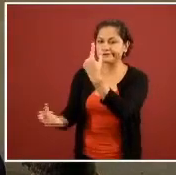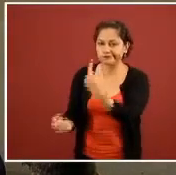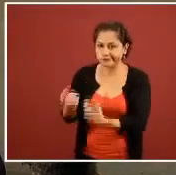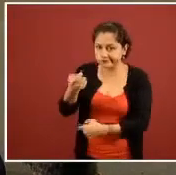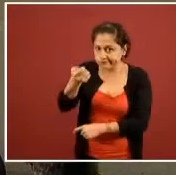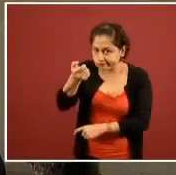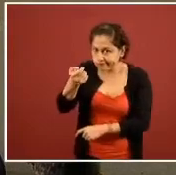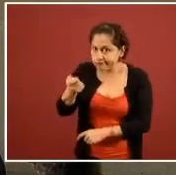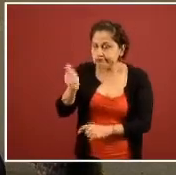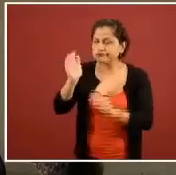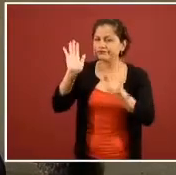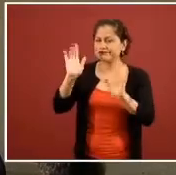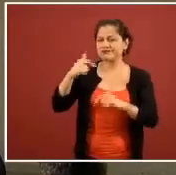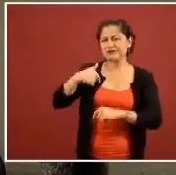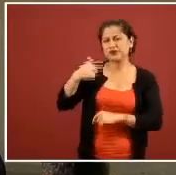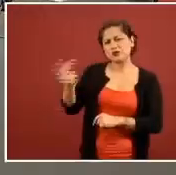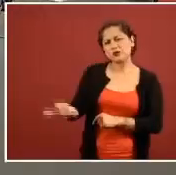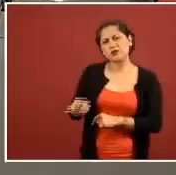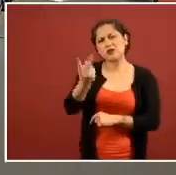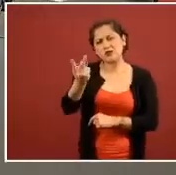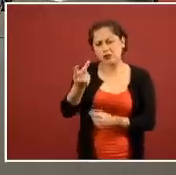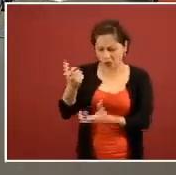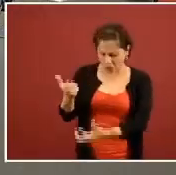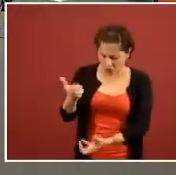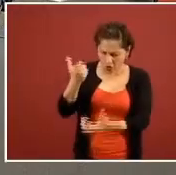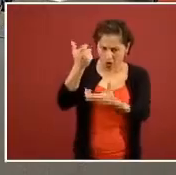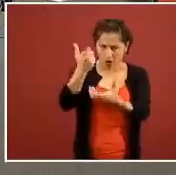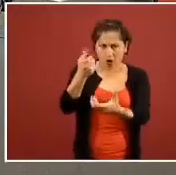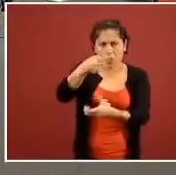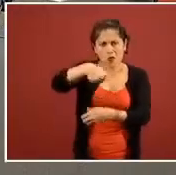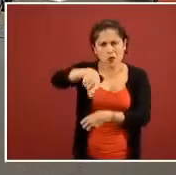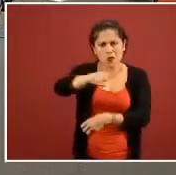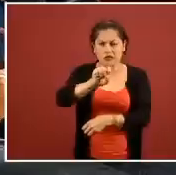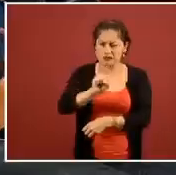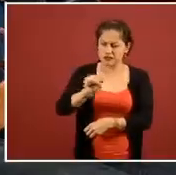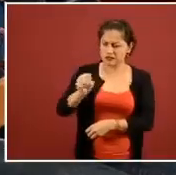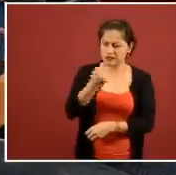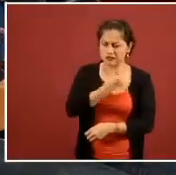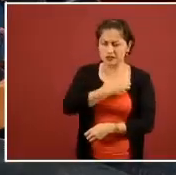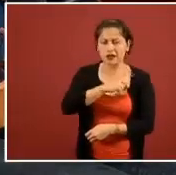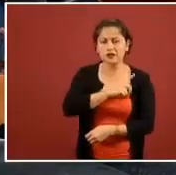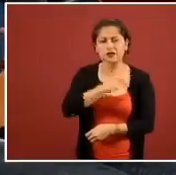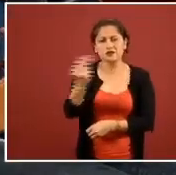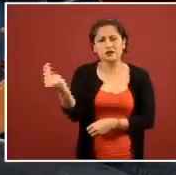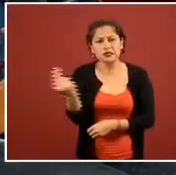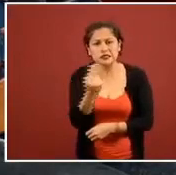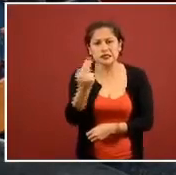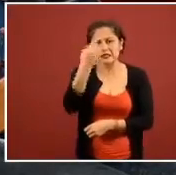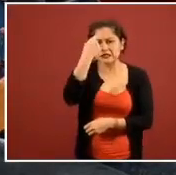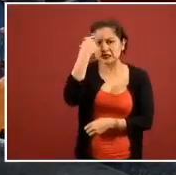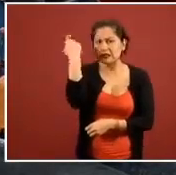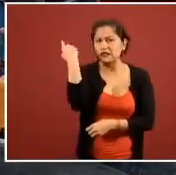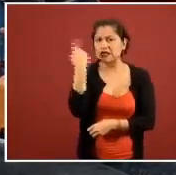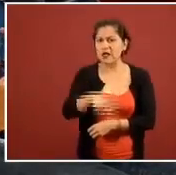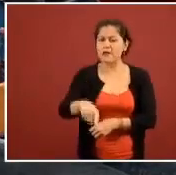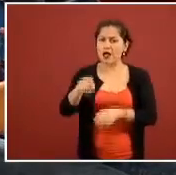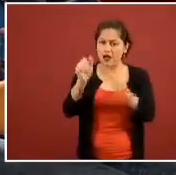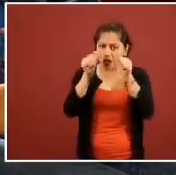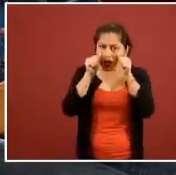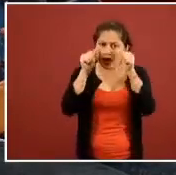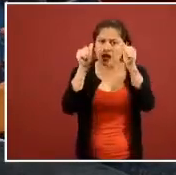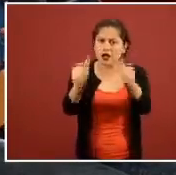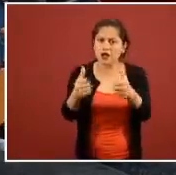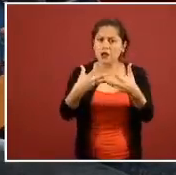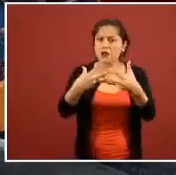ustedes necesitan para hacer frente a la pandemia, si nos puede dar más o menos, ubicar cuánto. Y por